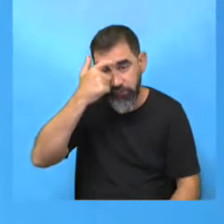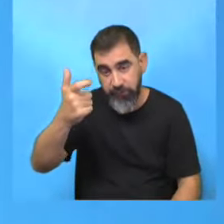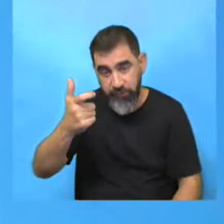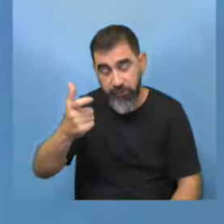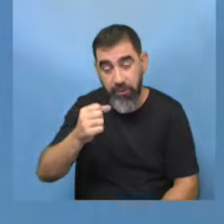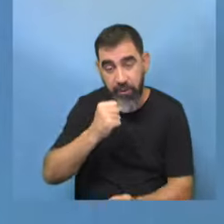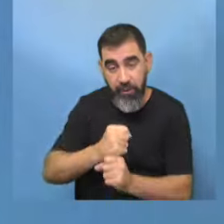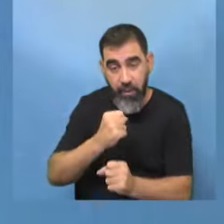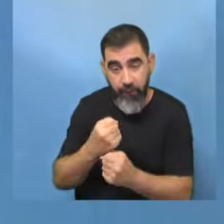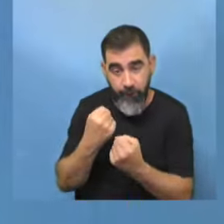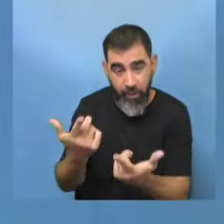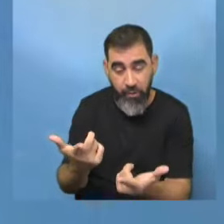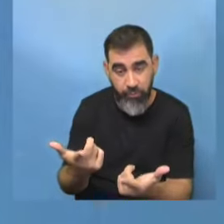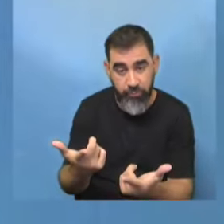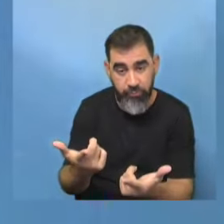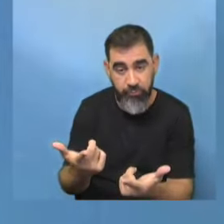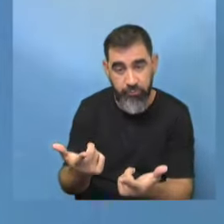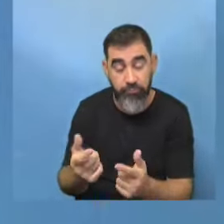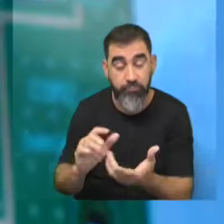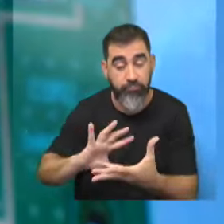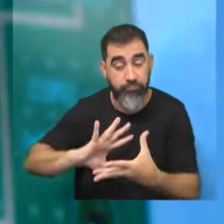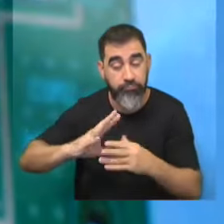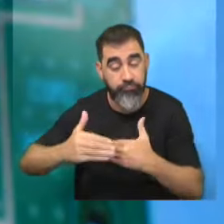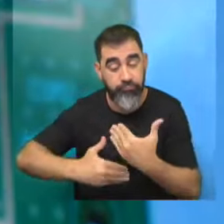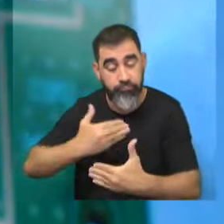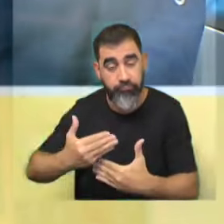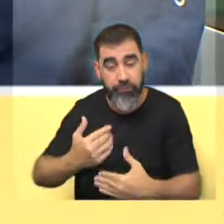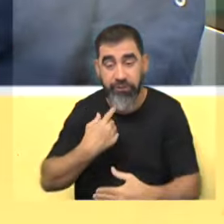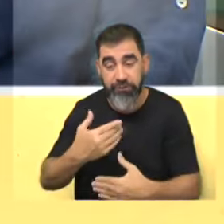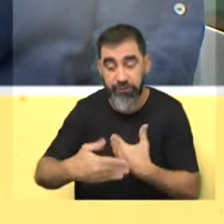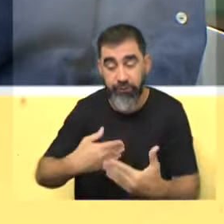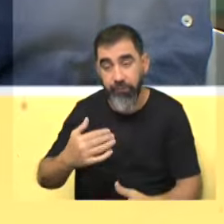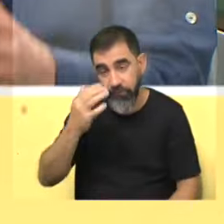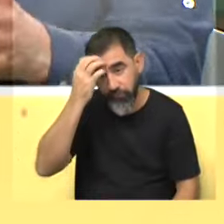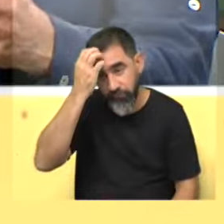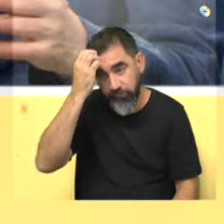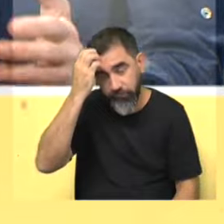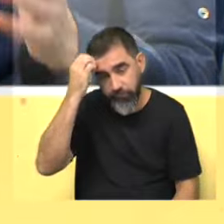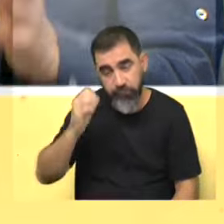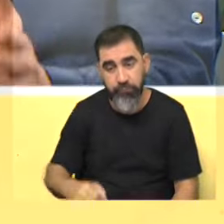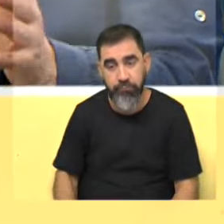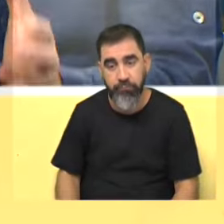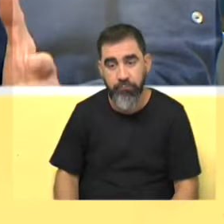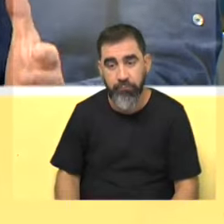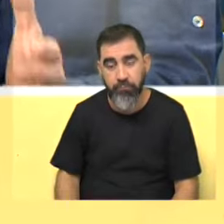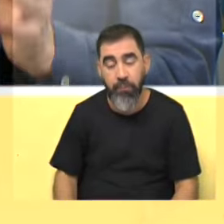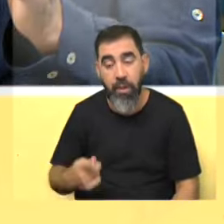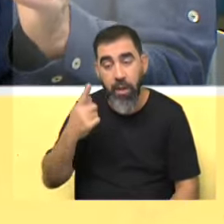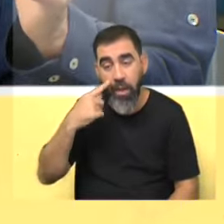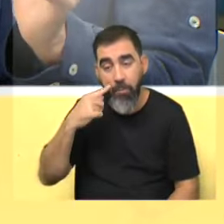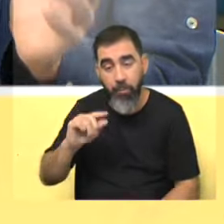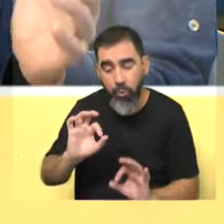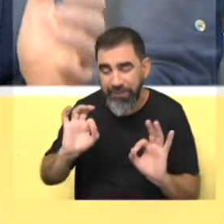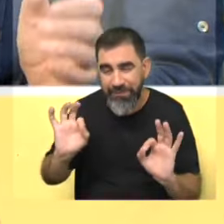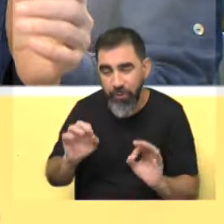puestos de trabajo y una inercia que cada vez rinde más. Mira, lo hicimos, digo, a propósito lo hicimos desde cero, es decir, no